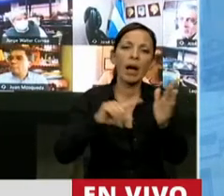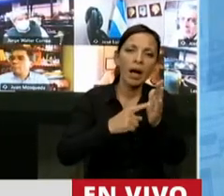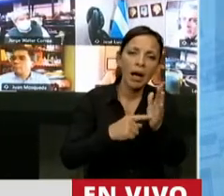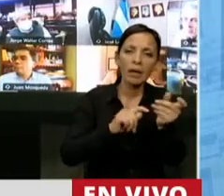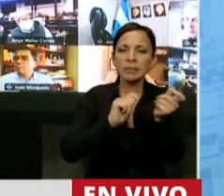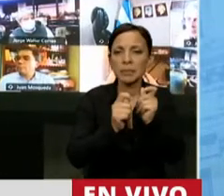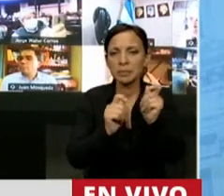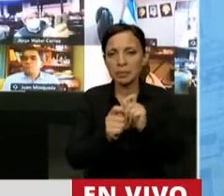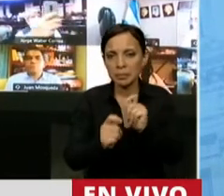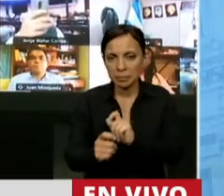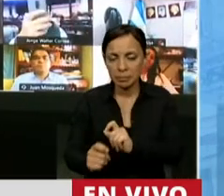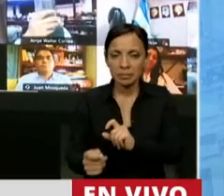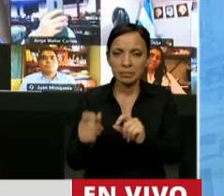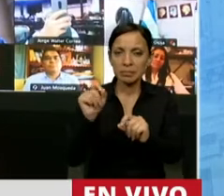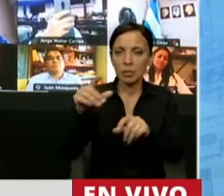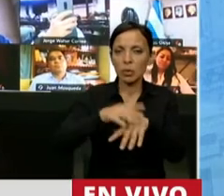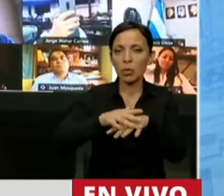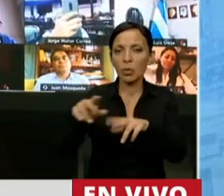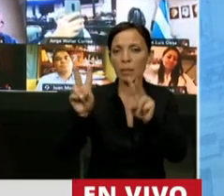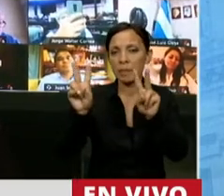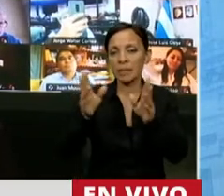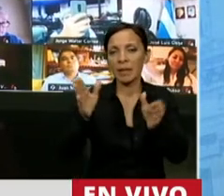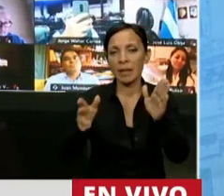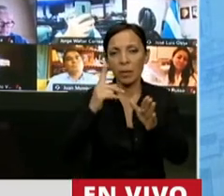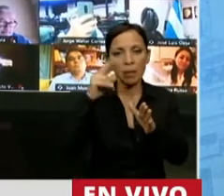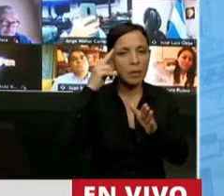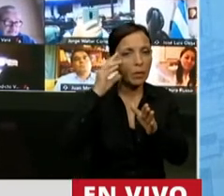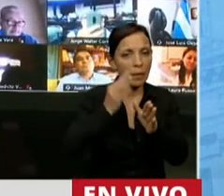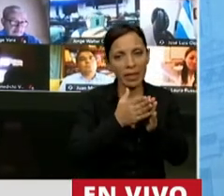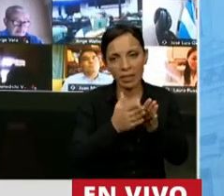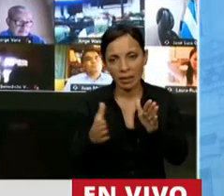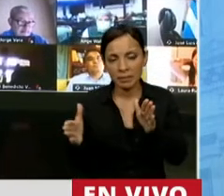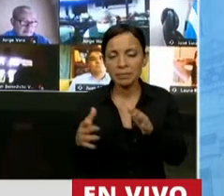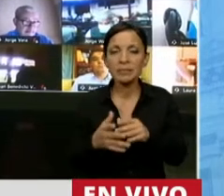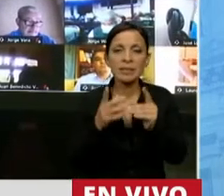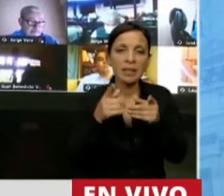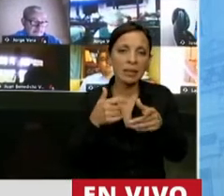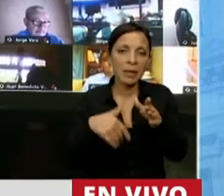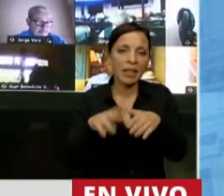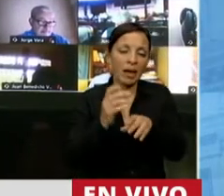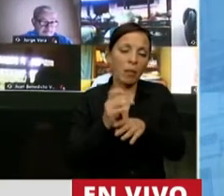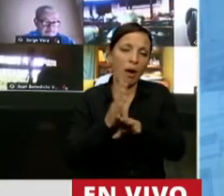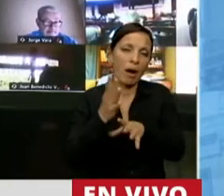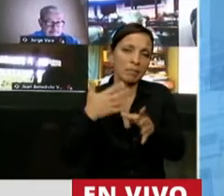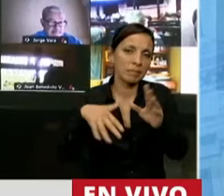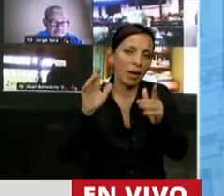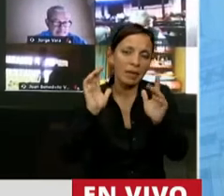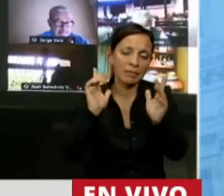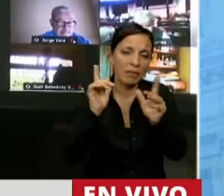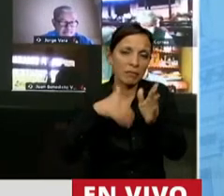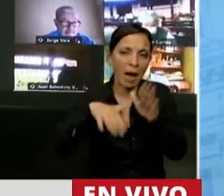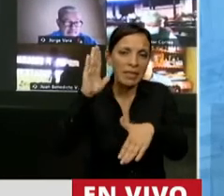que hicieron el peronismo en la década del 90 y que llegó, por supuesto, a su clímax durante el